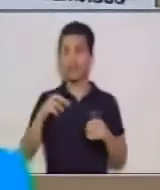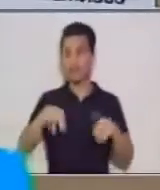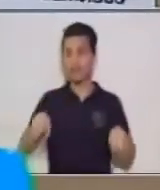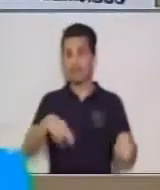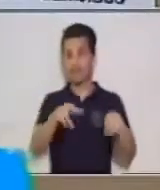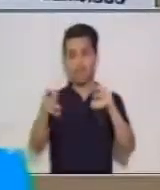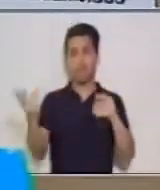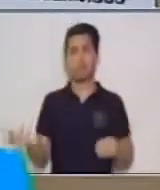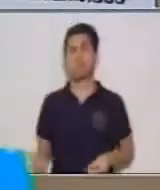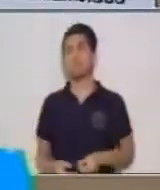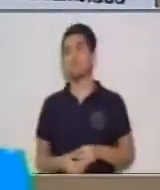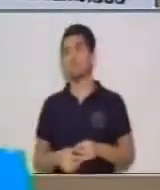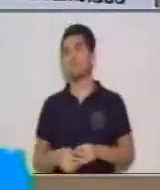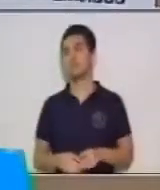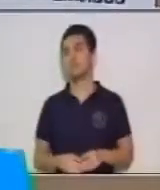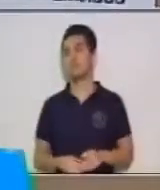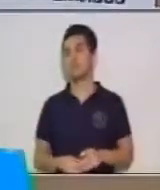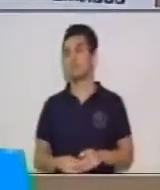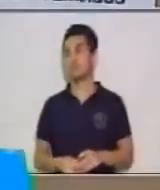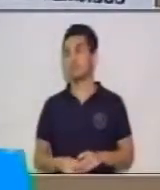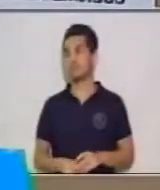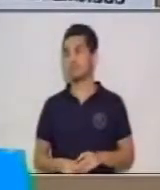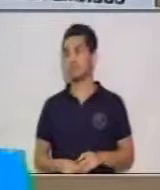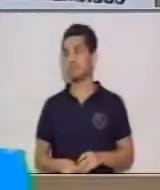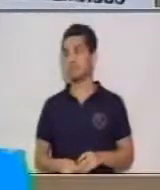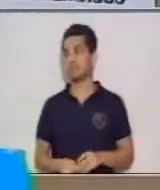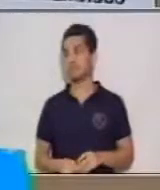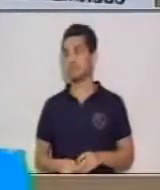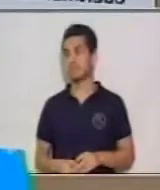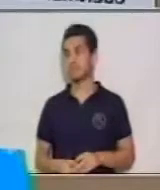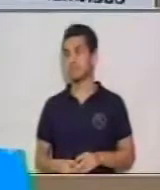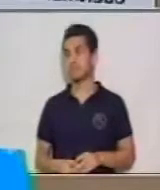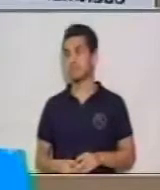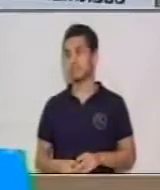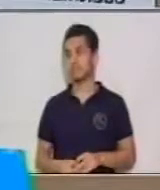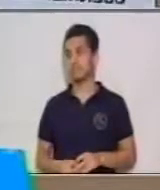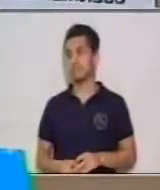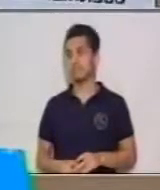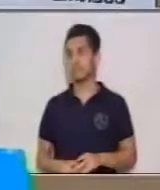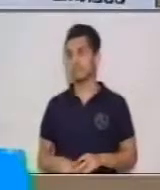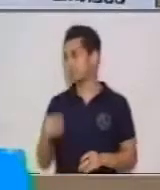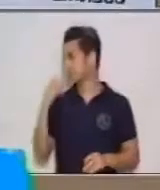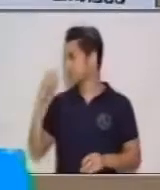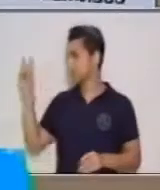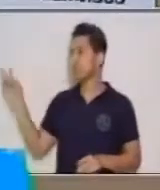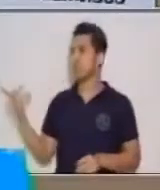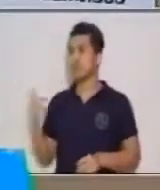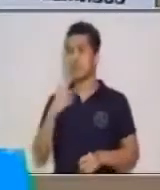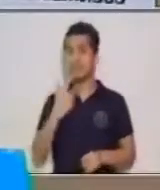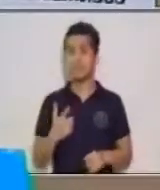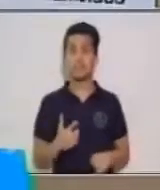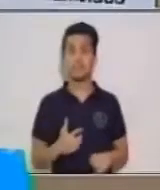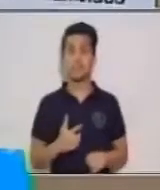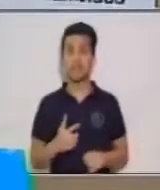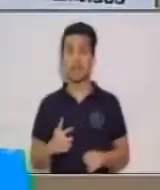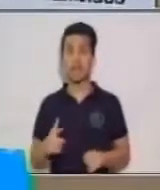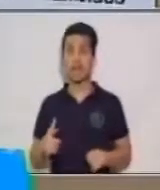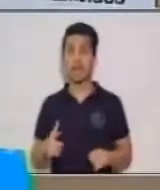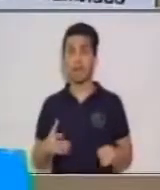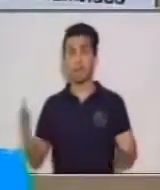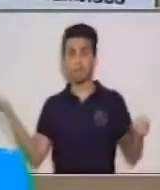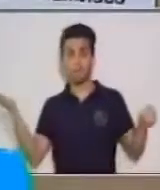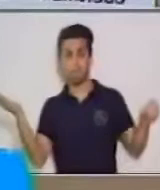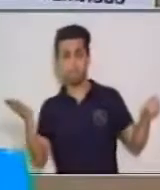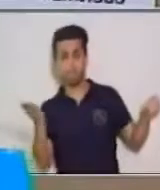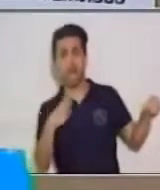¿Qué identificamos las acciones? ¿Qué está sucediendo con esto? Los árboles, si te diste cuenta, indica que hay tala de